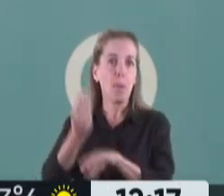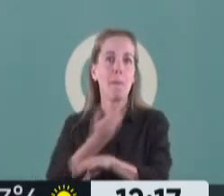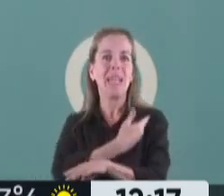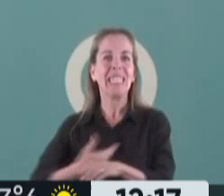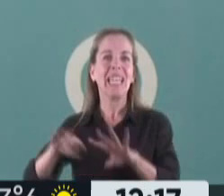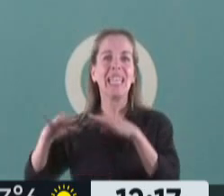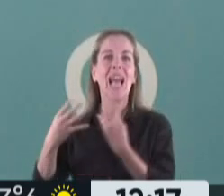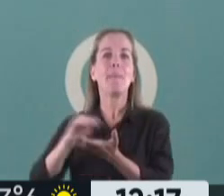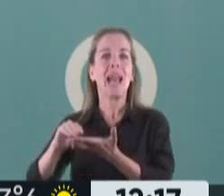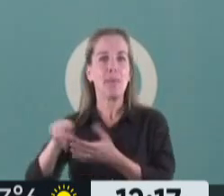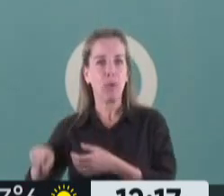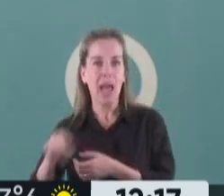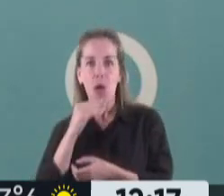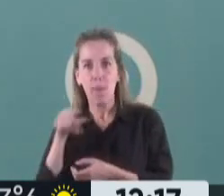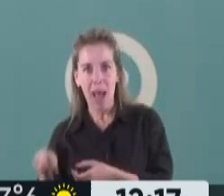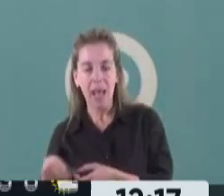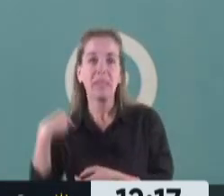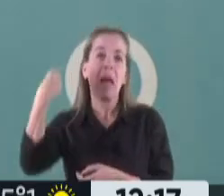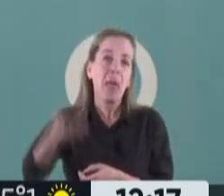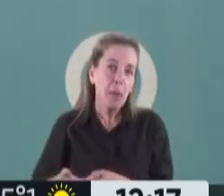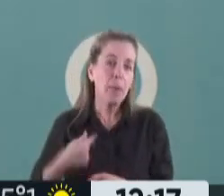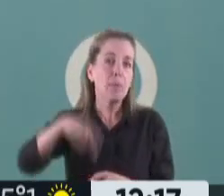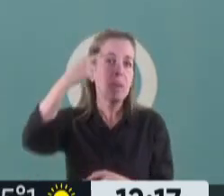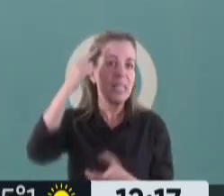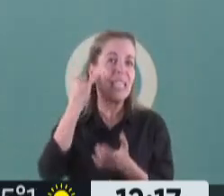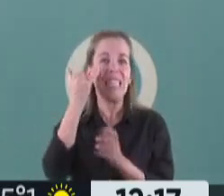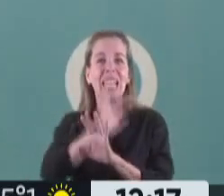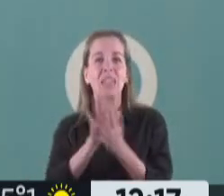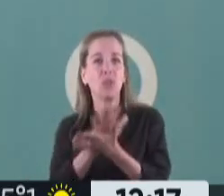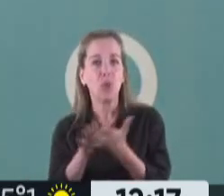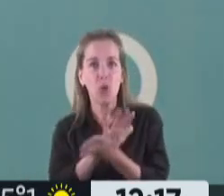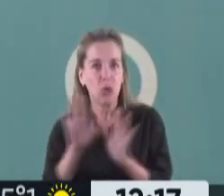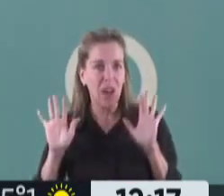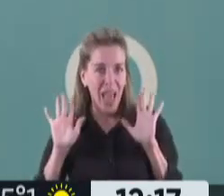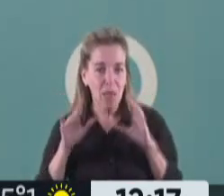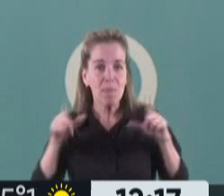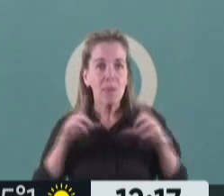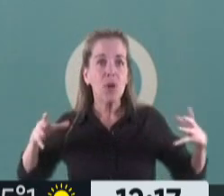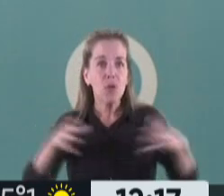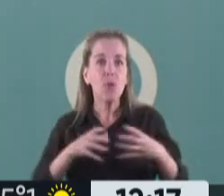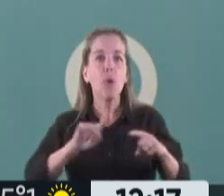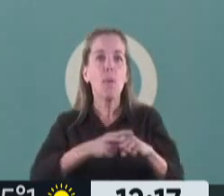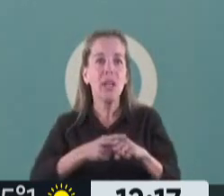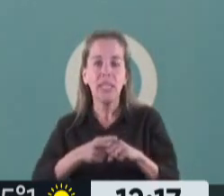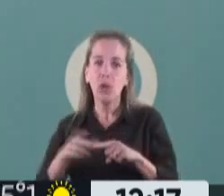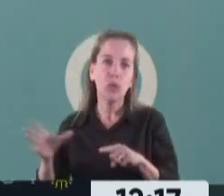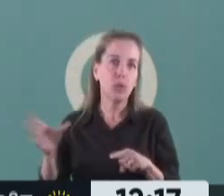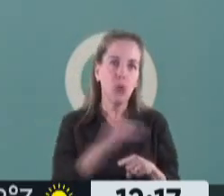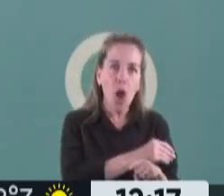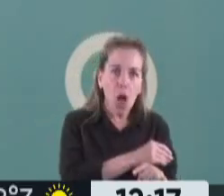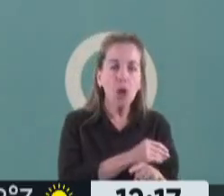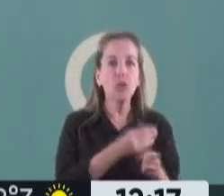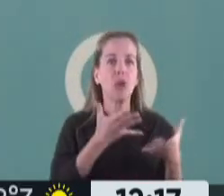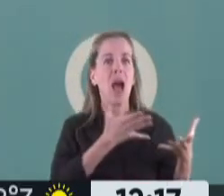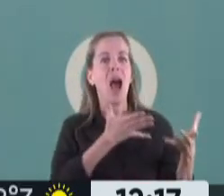Diputados. Y después entendí que habían quedado absolutamente metabolizadas cuando todo el espacio político, todo el arco del espacio político